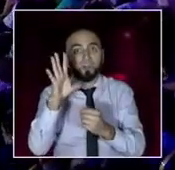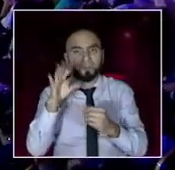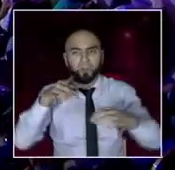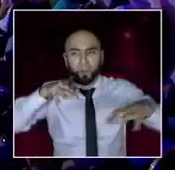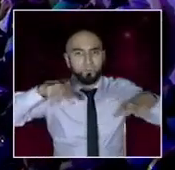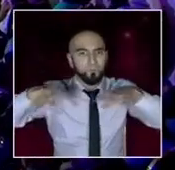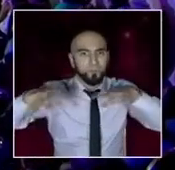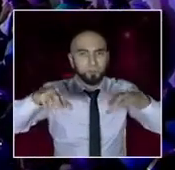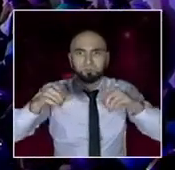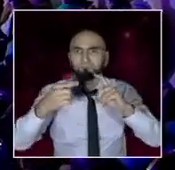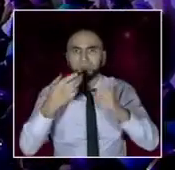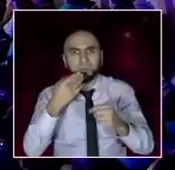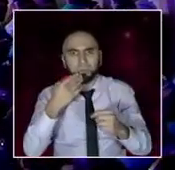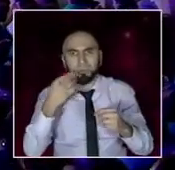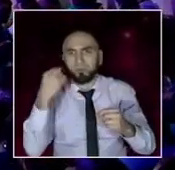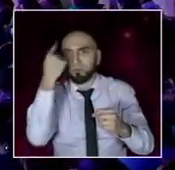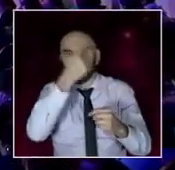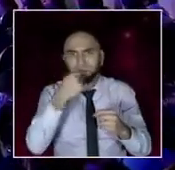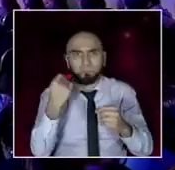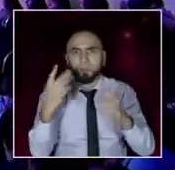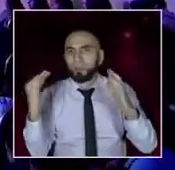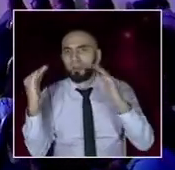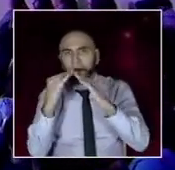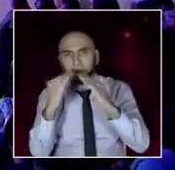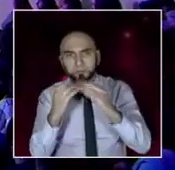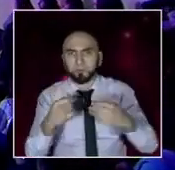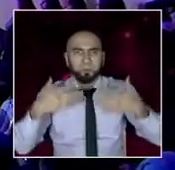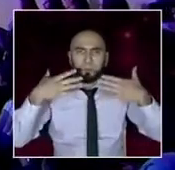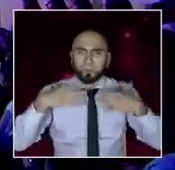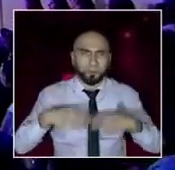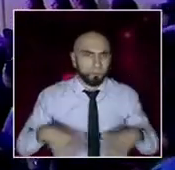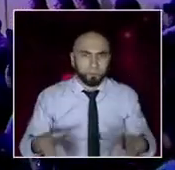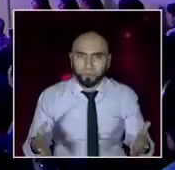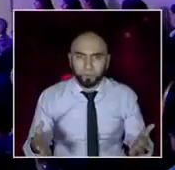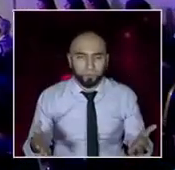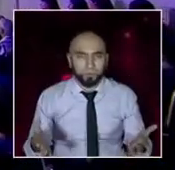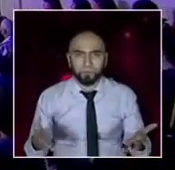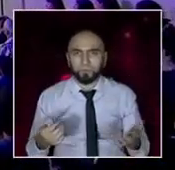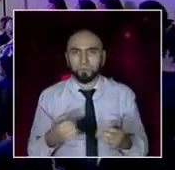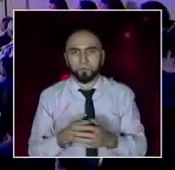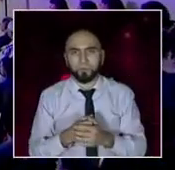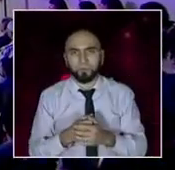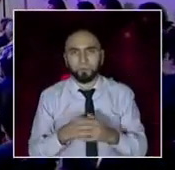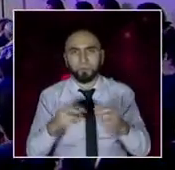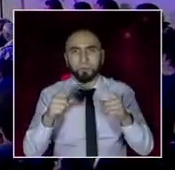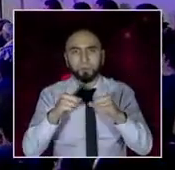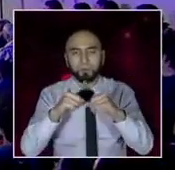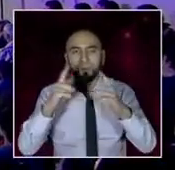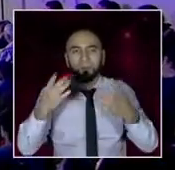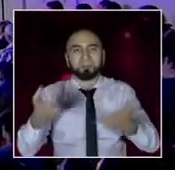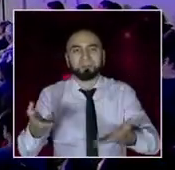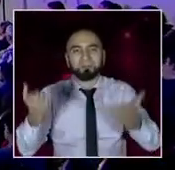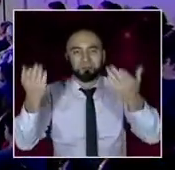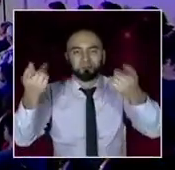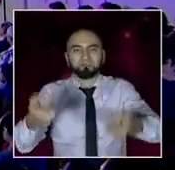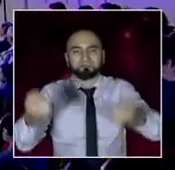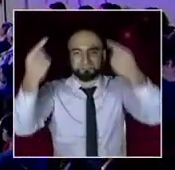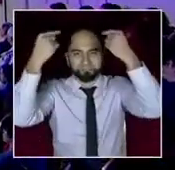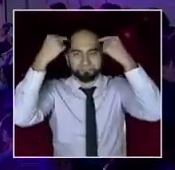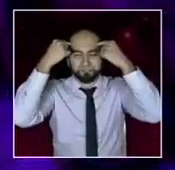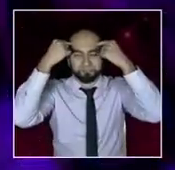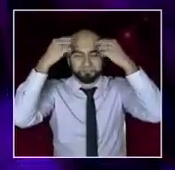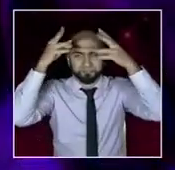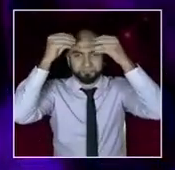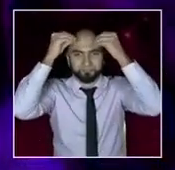un rostro, es una casa, es un cuerpo que entra en esta historia de la experiencia de las